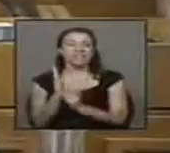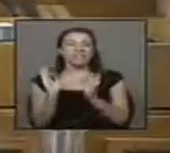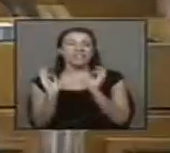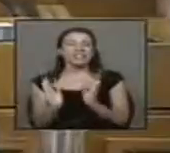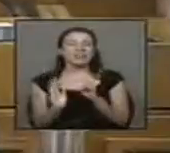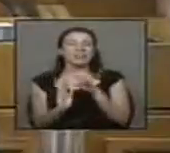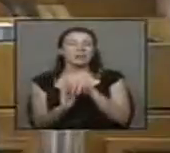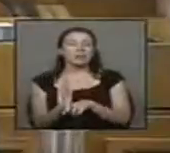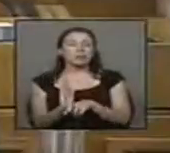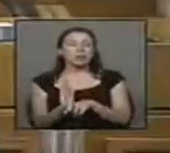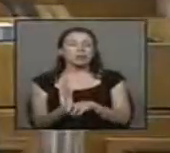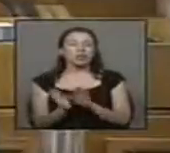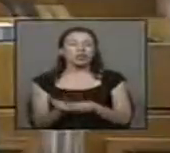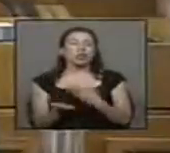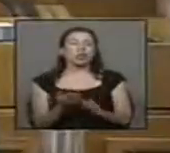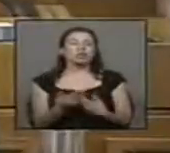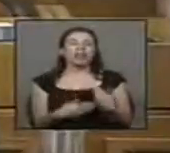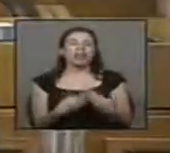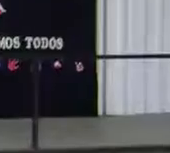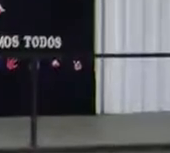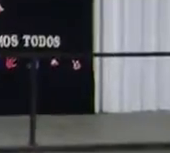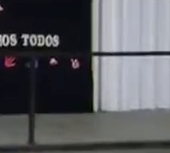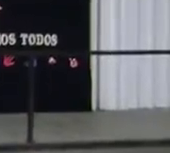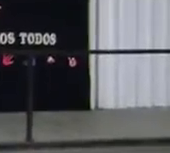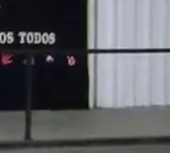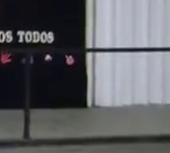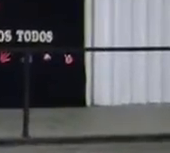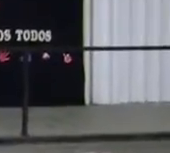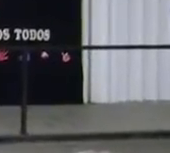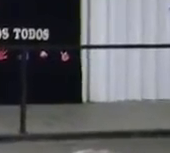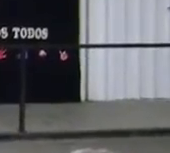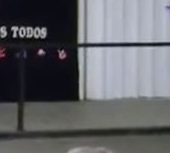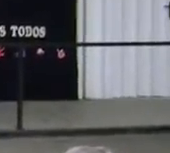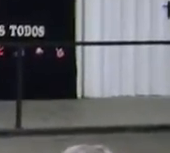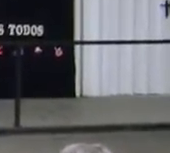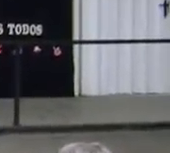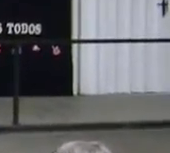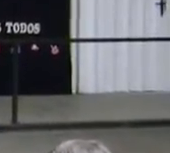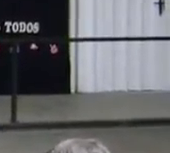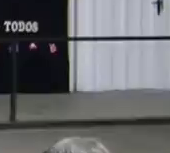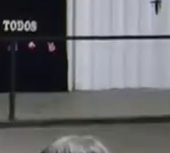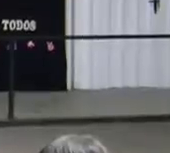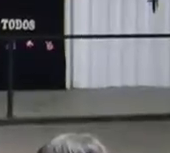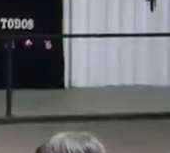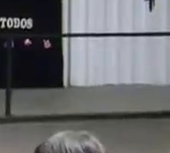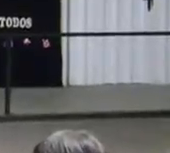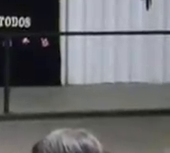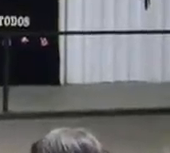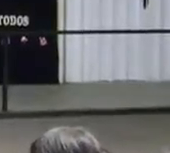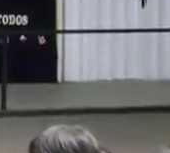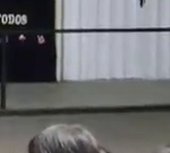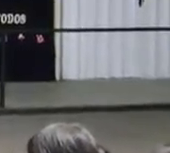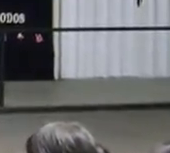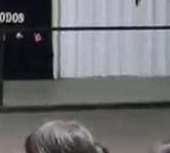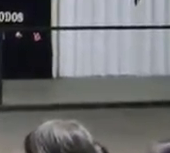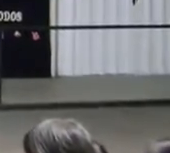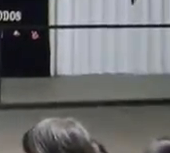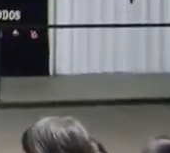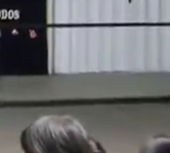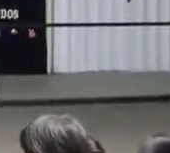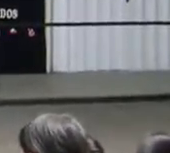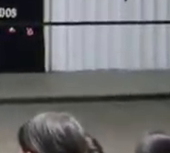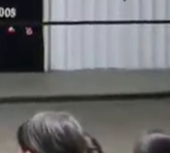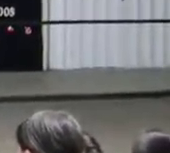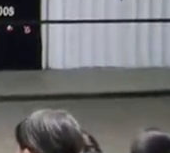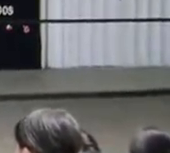del proyecto y estado de avance de este. Del mismo modo, el parlamentario manifestó que debe existir mayor celeridad en la destinación y ejecución